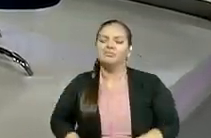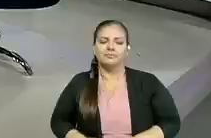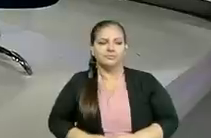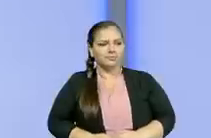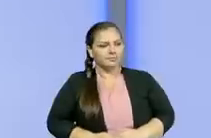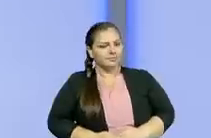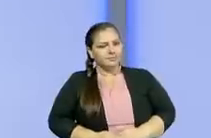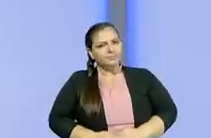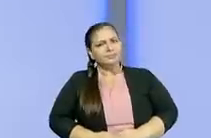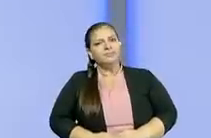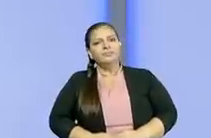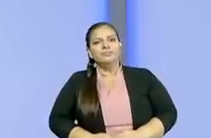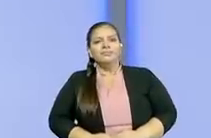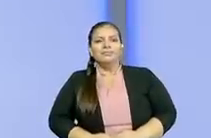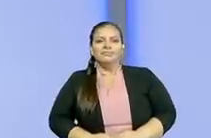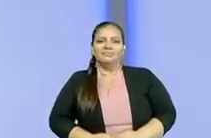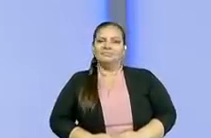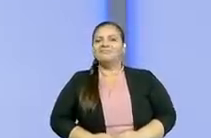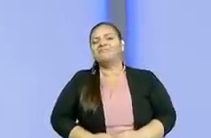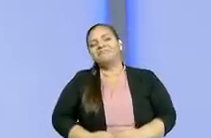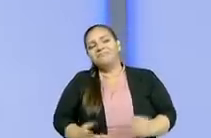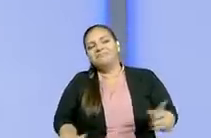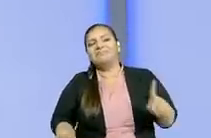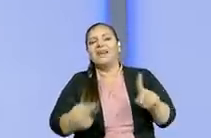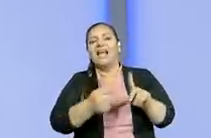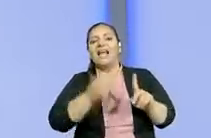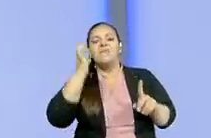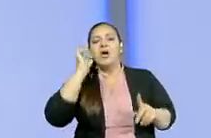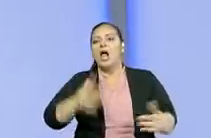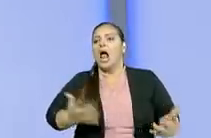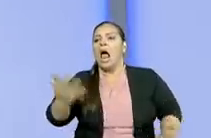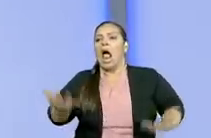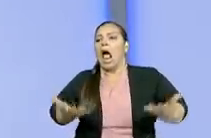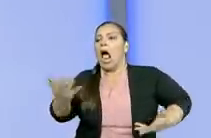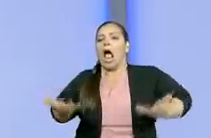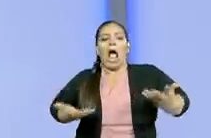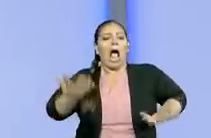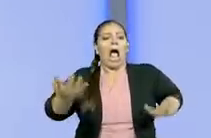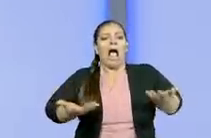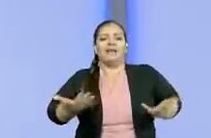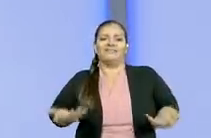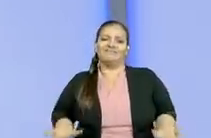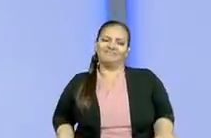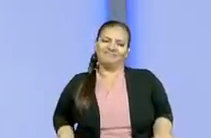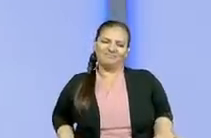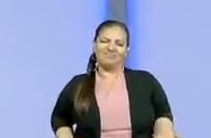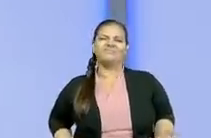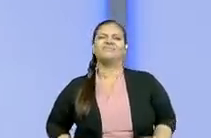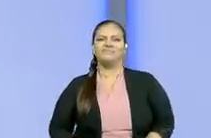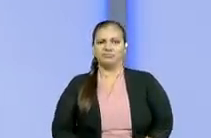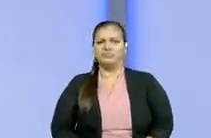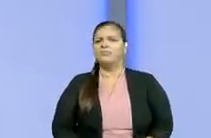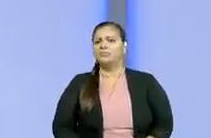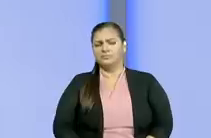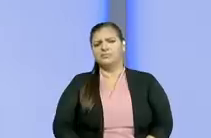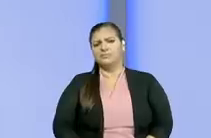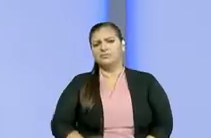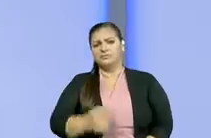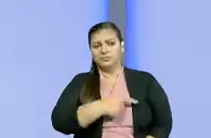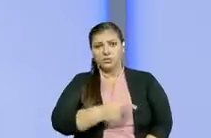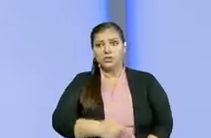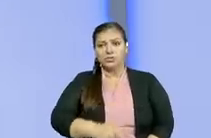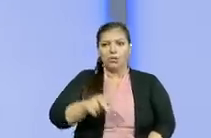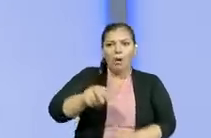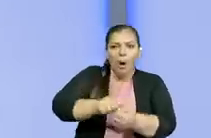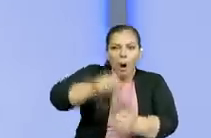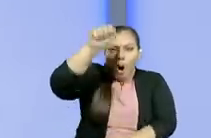¿Cómo responde usted a esto, mi estimado abogado? Comentarios típicos con piola, porque si ella conoce de alguna irregularidad, su obligación